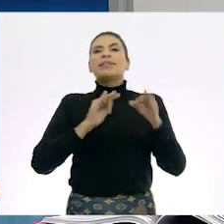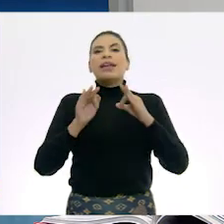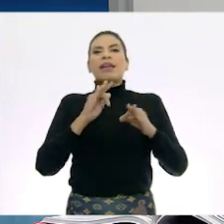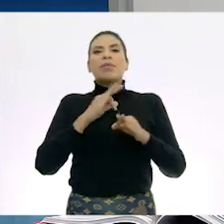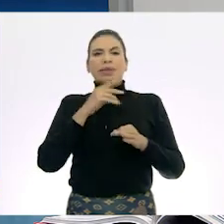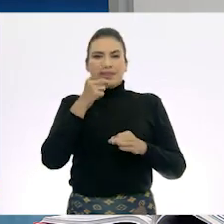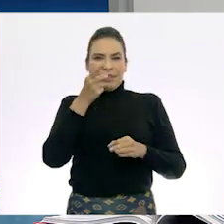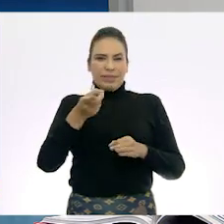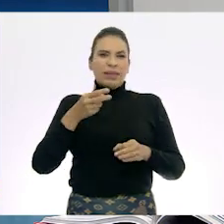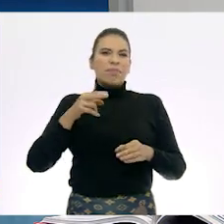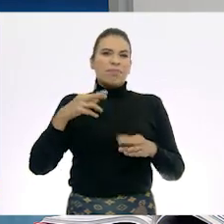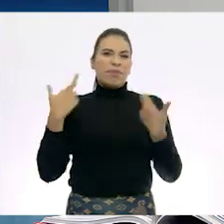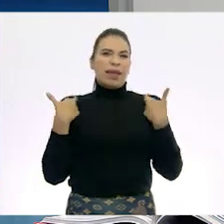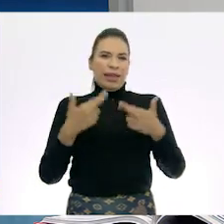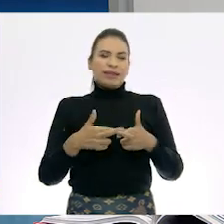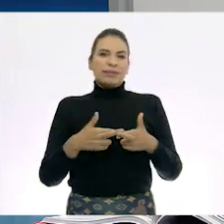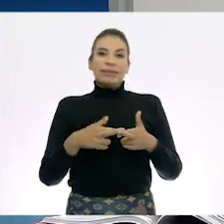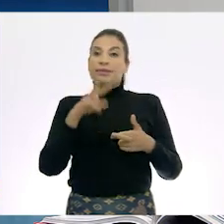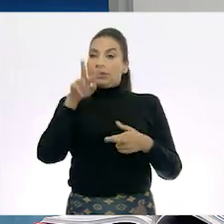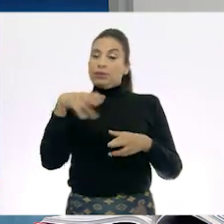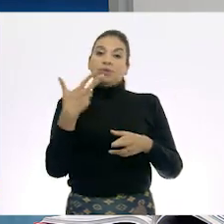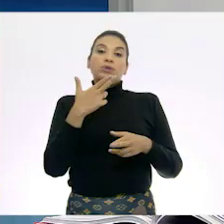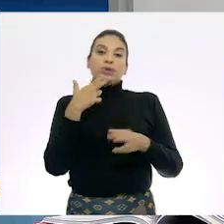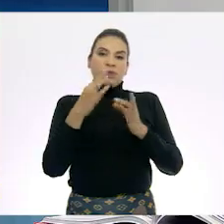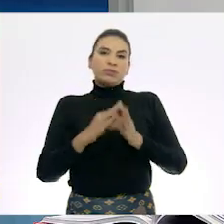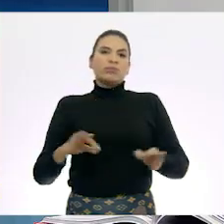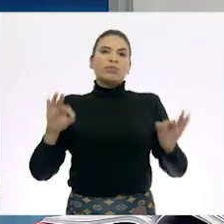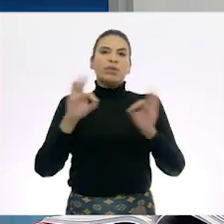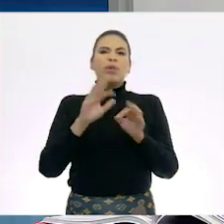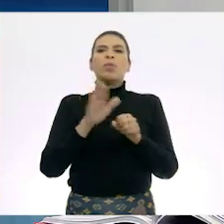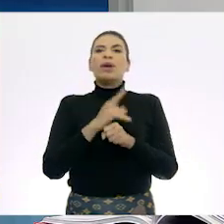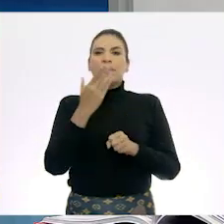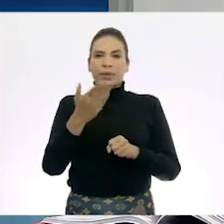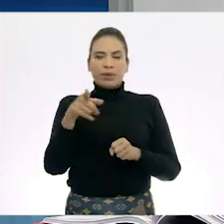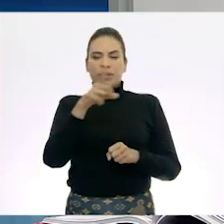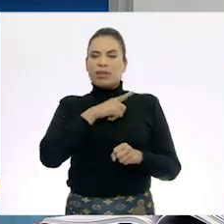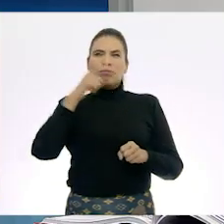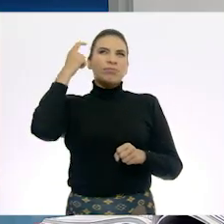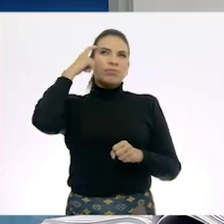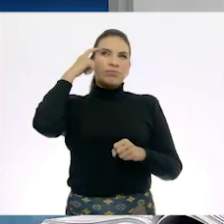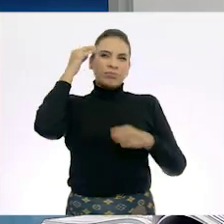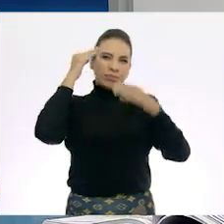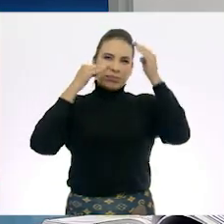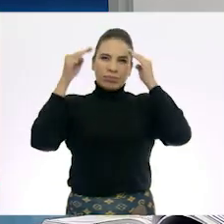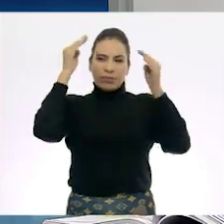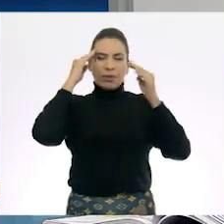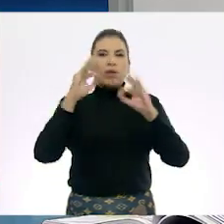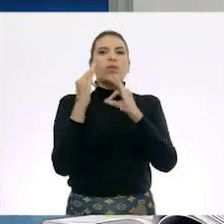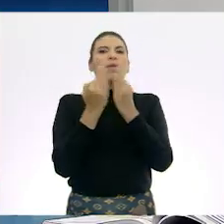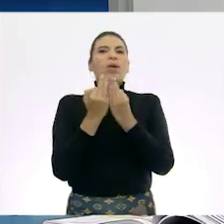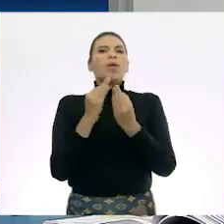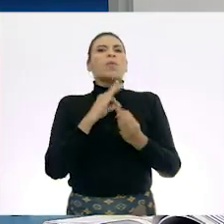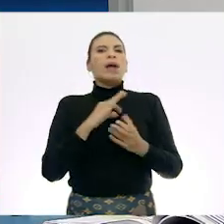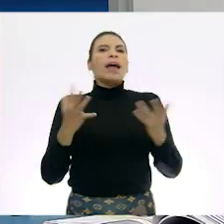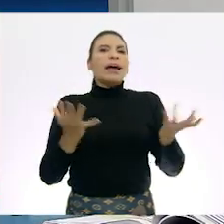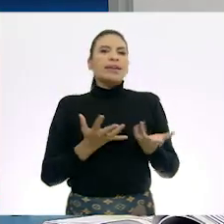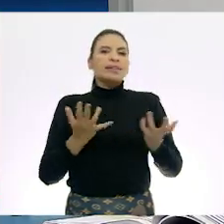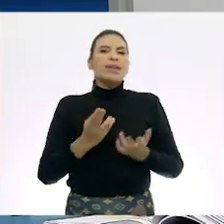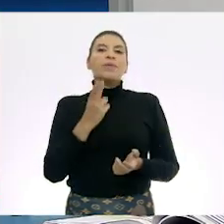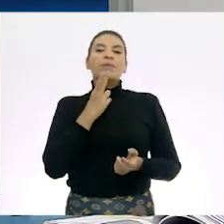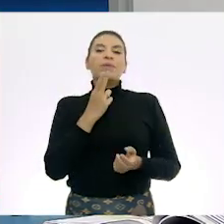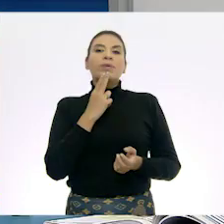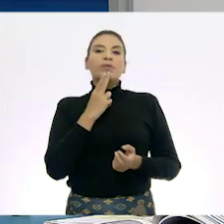plantea la maestra me parece muy relevante porque está pidiendo que reflexiones de qué manera podemos hacer un